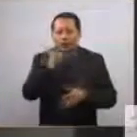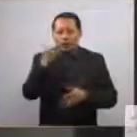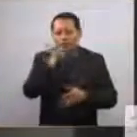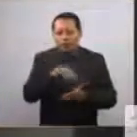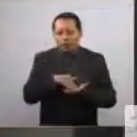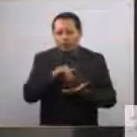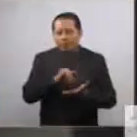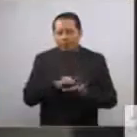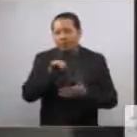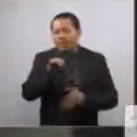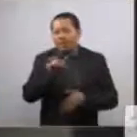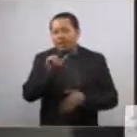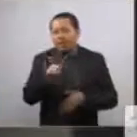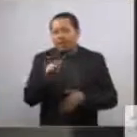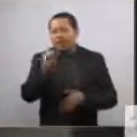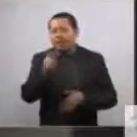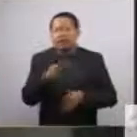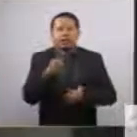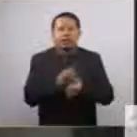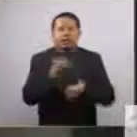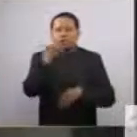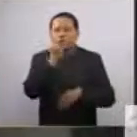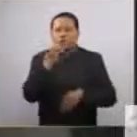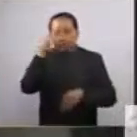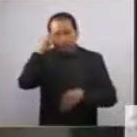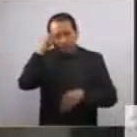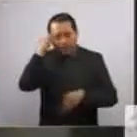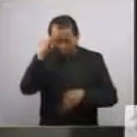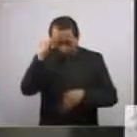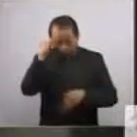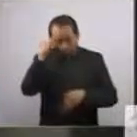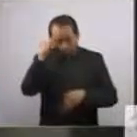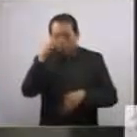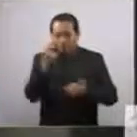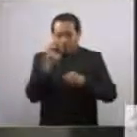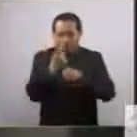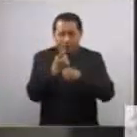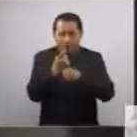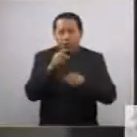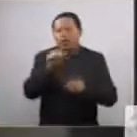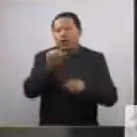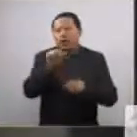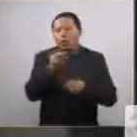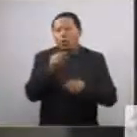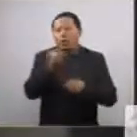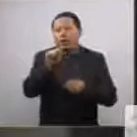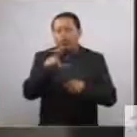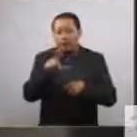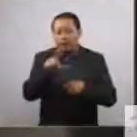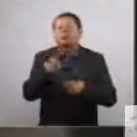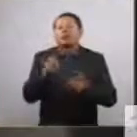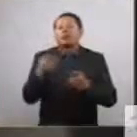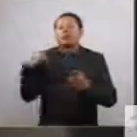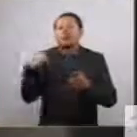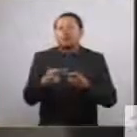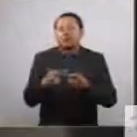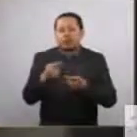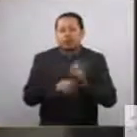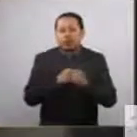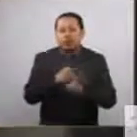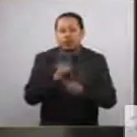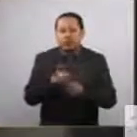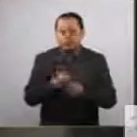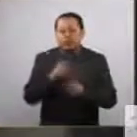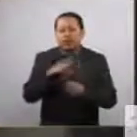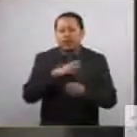maya, es decir, la segunda lengua indígena del país después del náhuatl. En las últimas décadas, en la mayoría de los